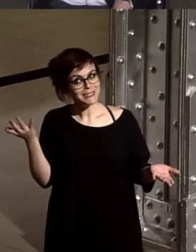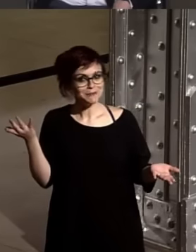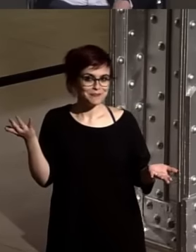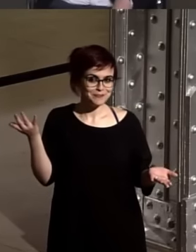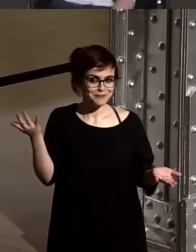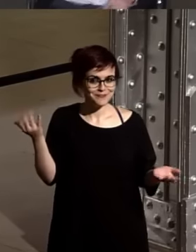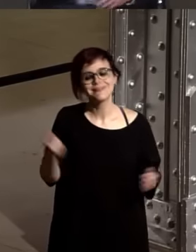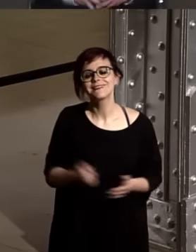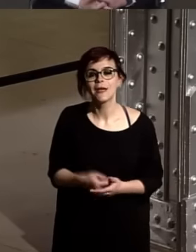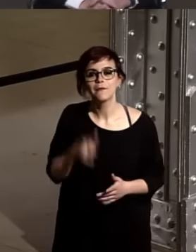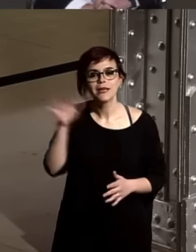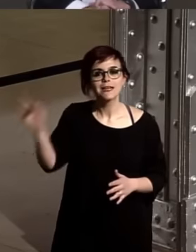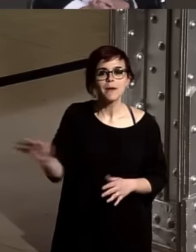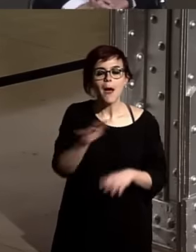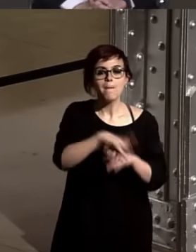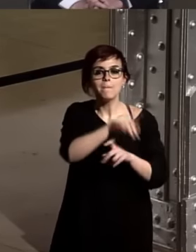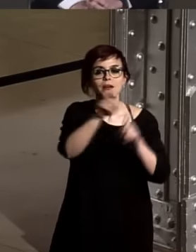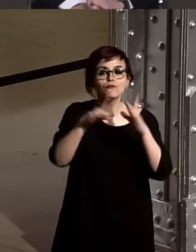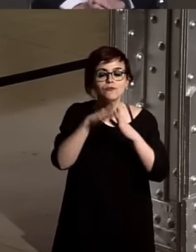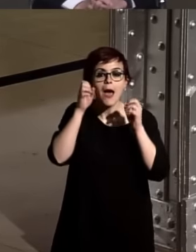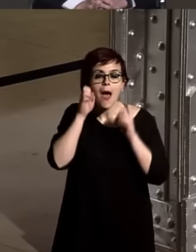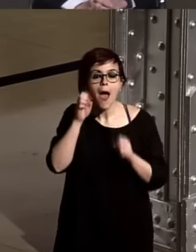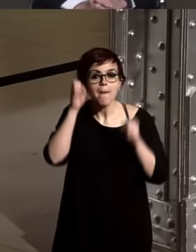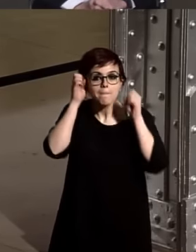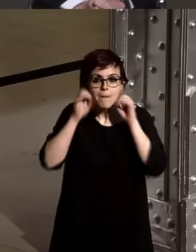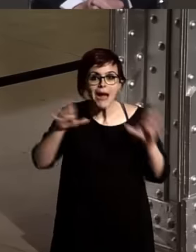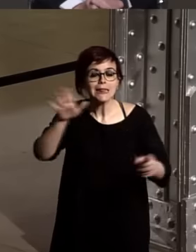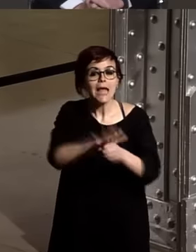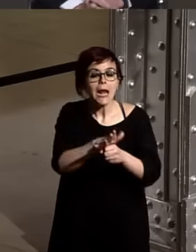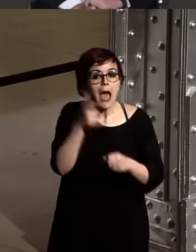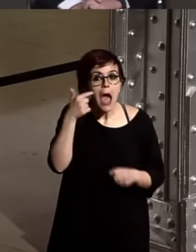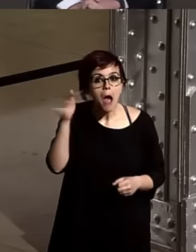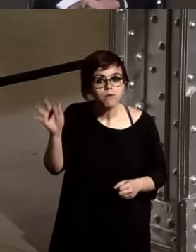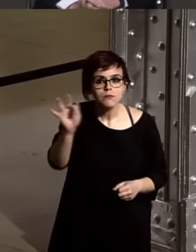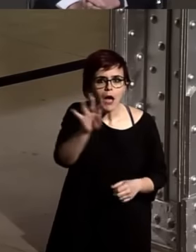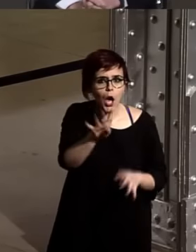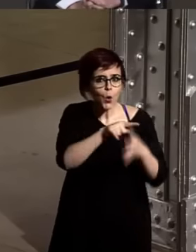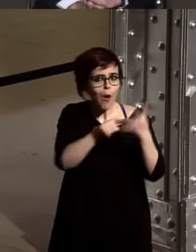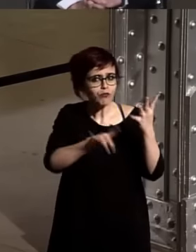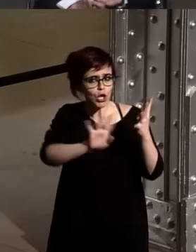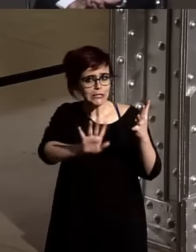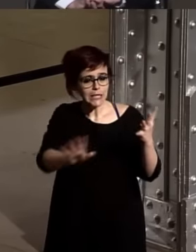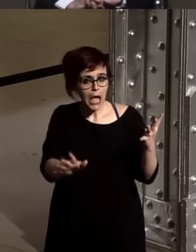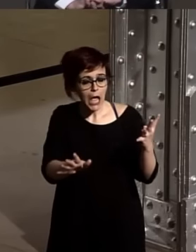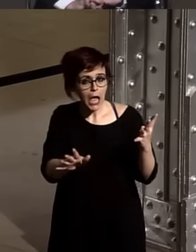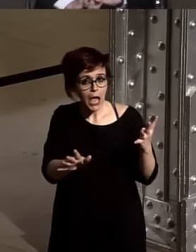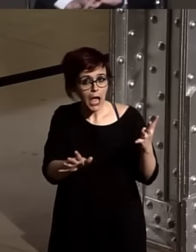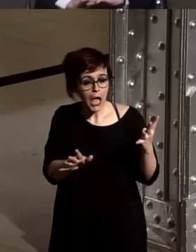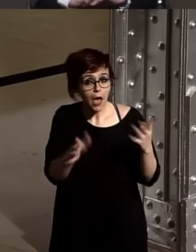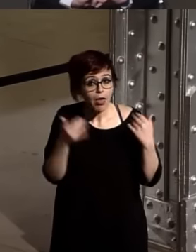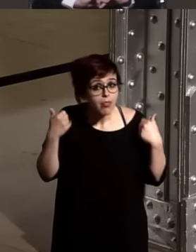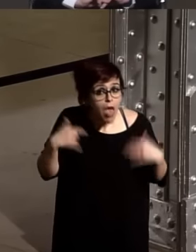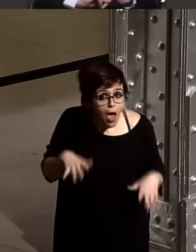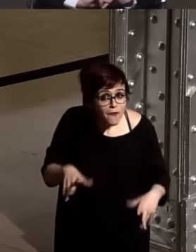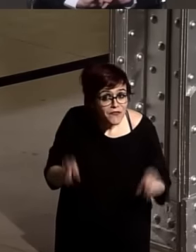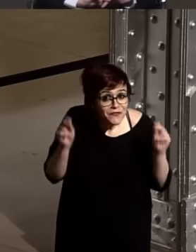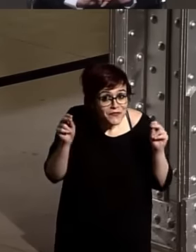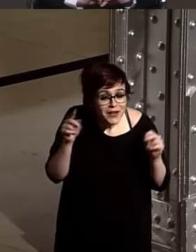entonces siguiente Pregunta martiana Eran cuatro creo que ya están no tenéis